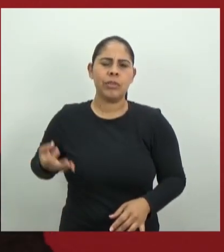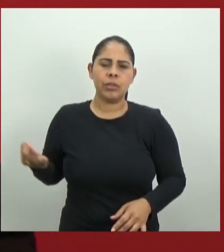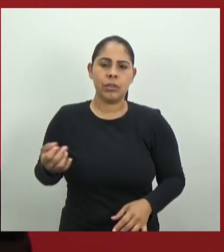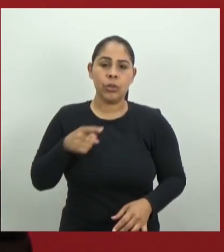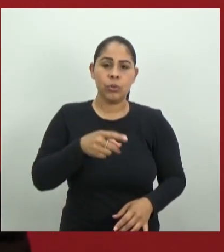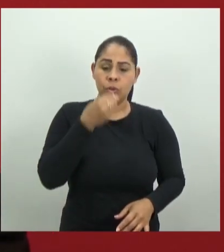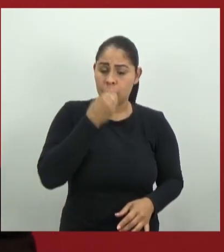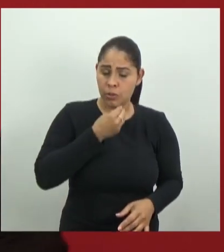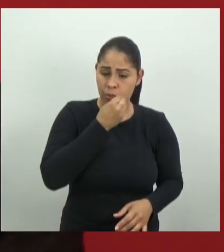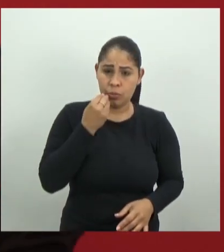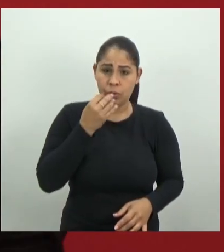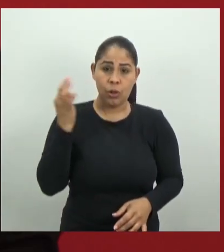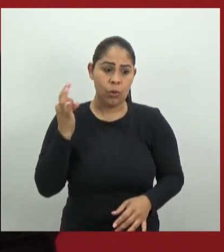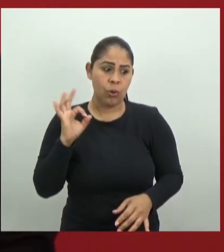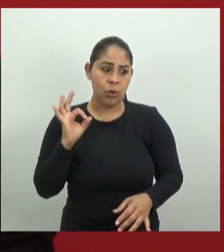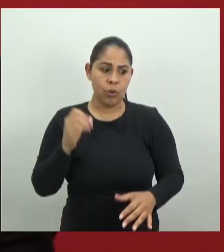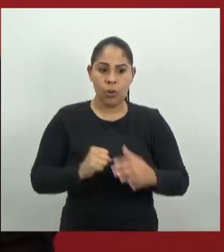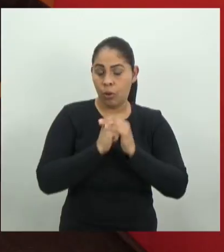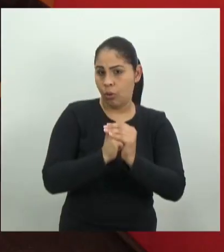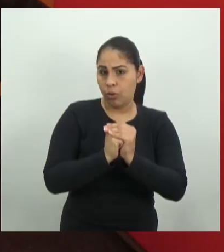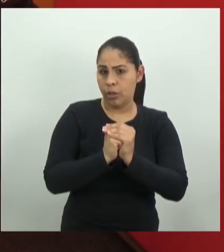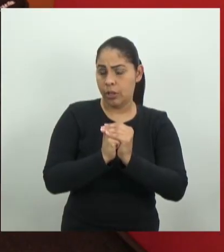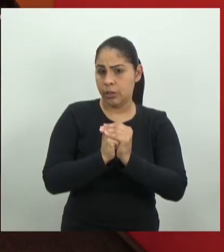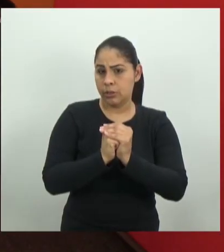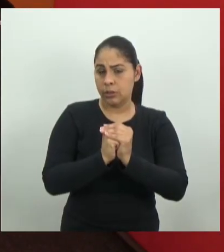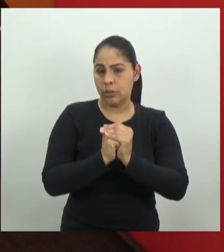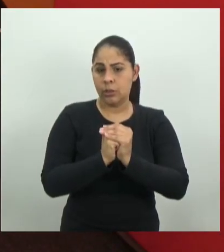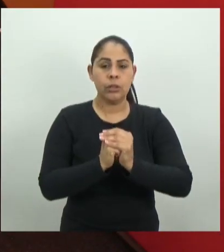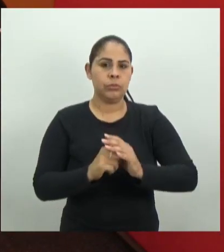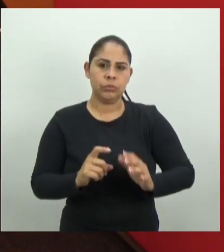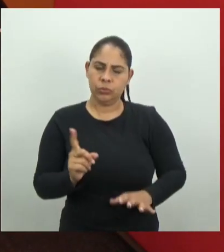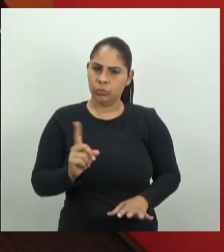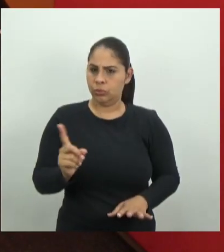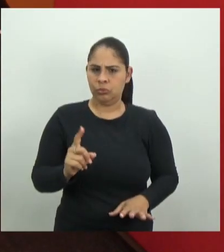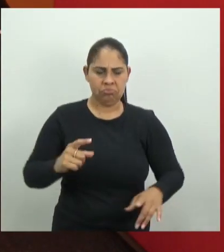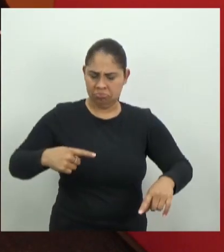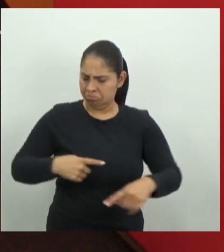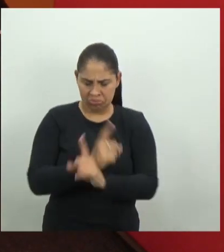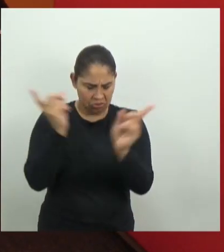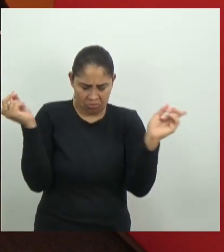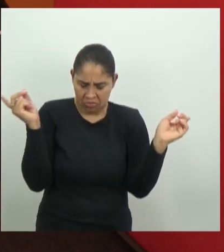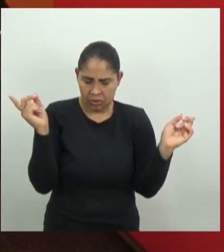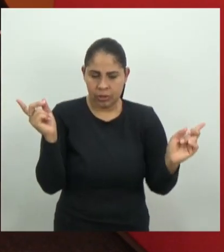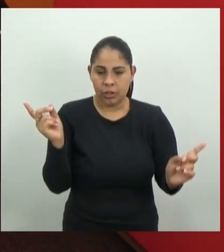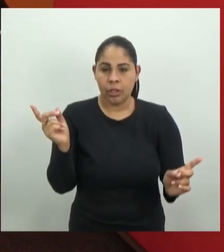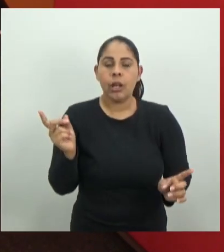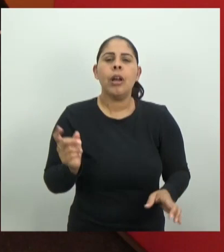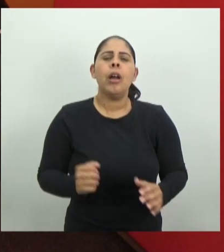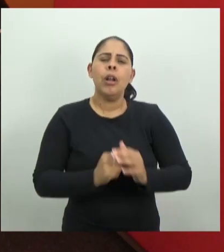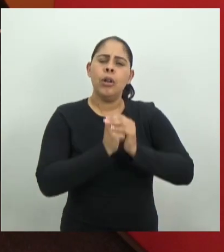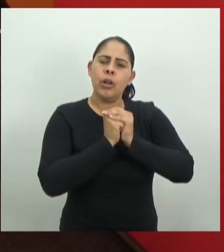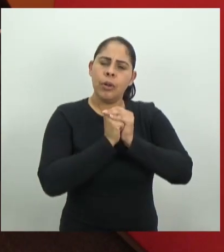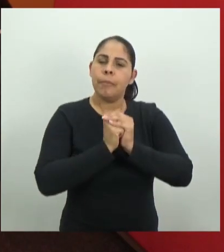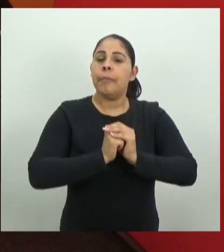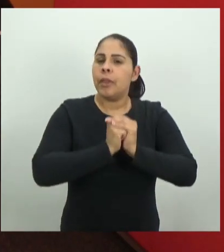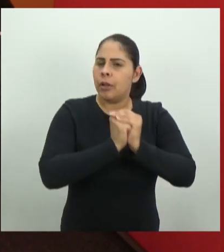¿Por qué? Porque en el ayuno tú no vences a los demonios, sino tú te vences a ti mismo.